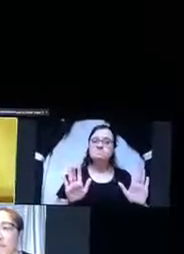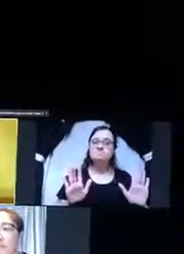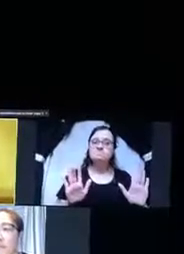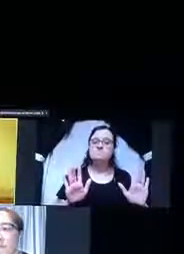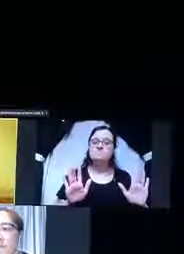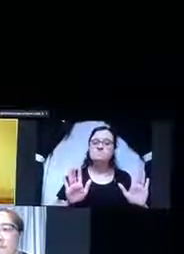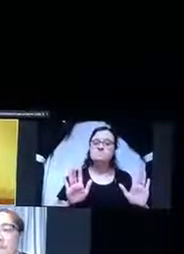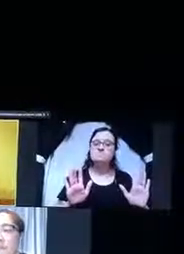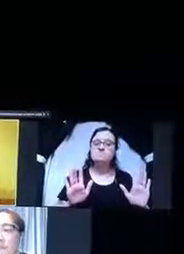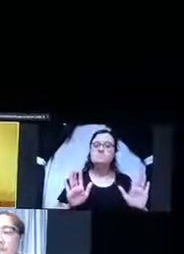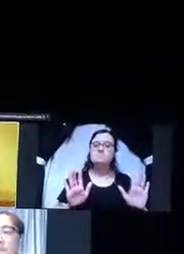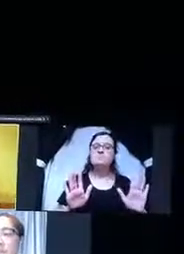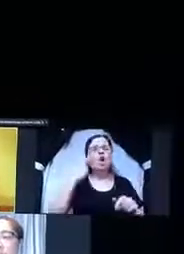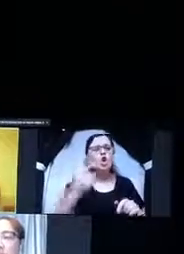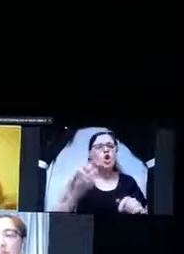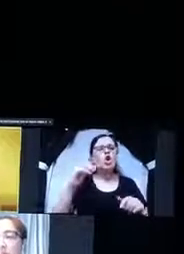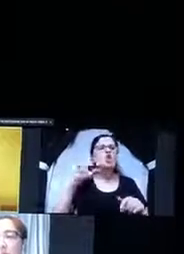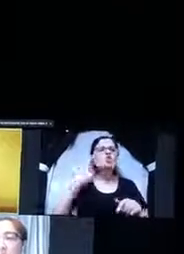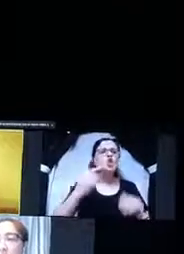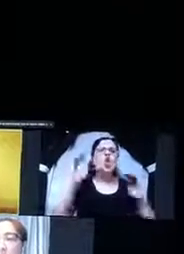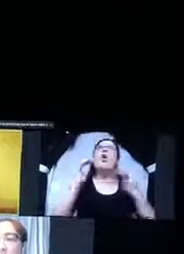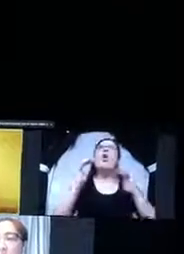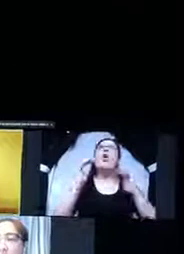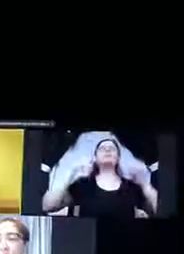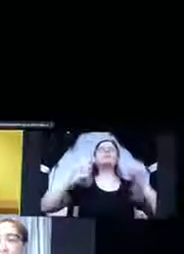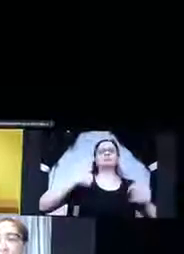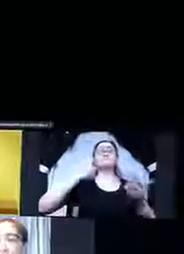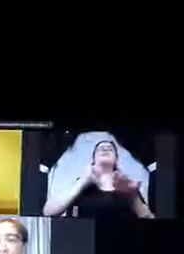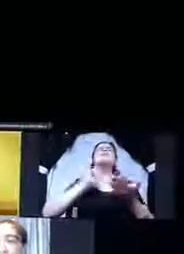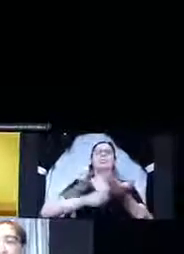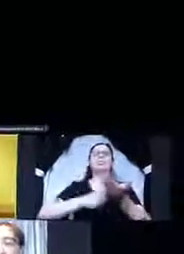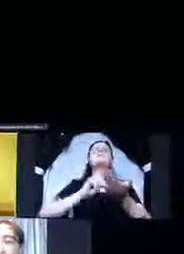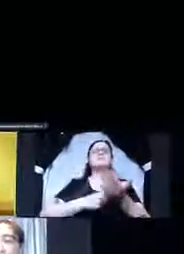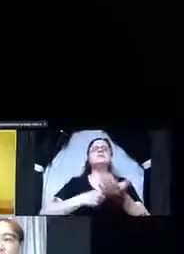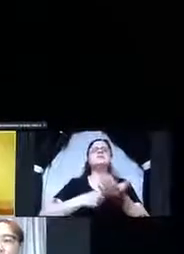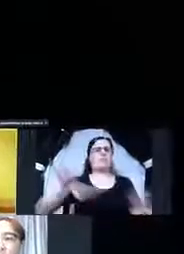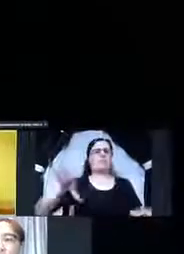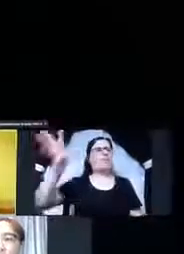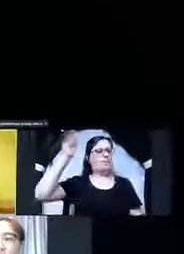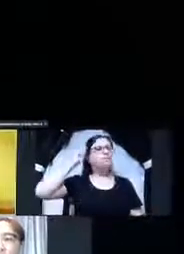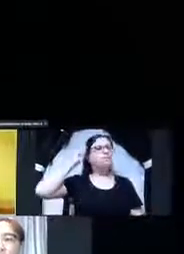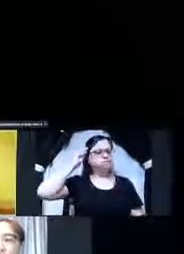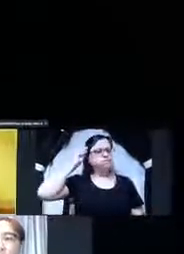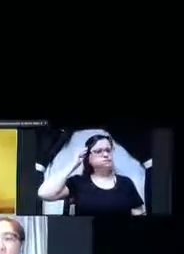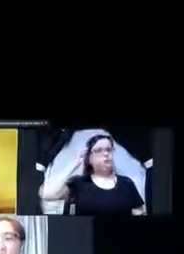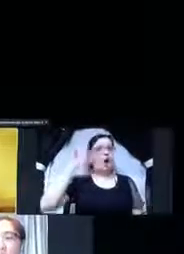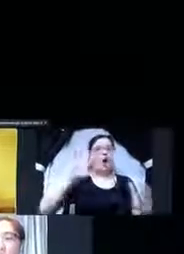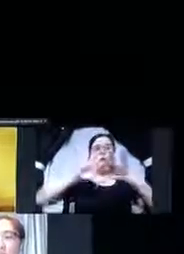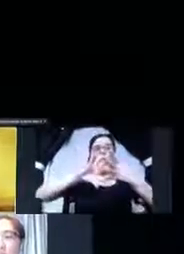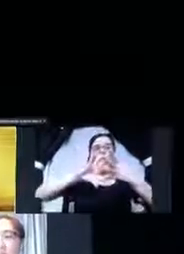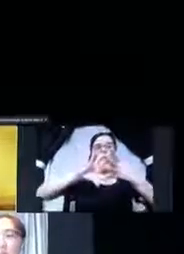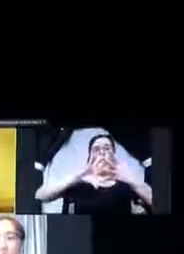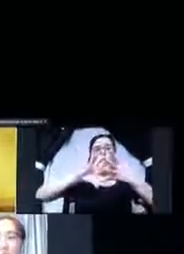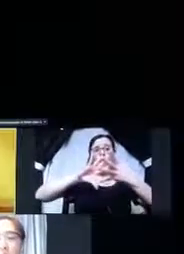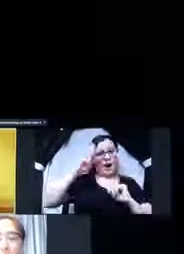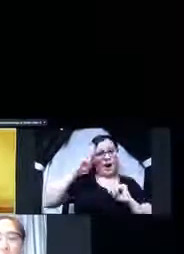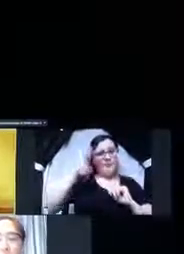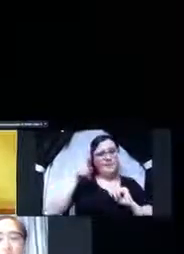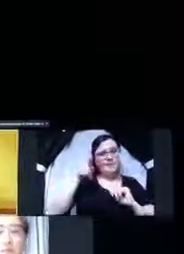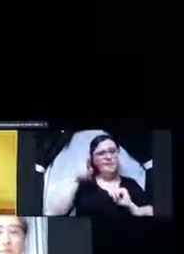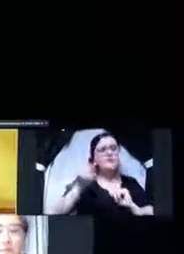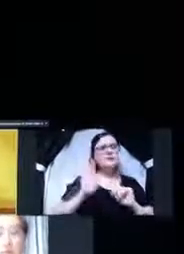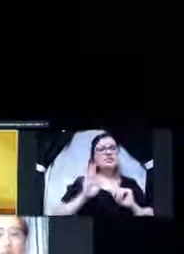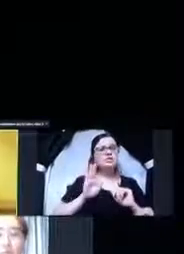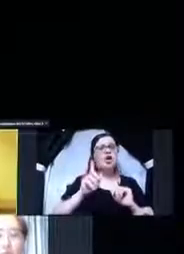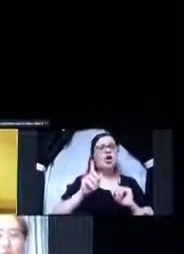implantarse y tener la experiencia del sonido. Y es una elección de vida y la verdad que el avance de